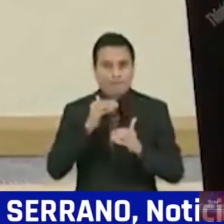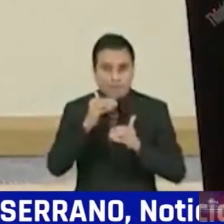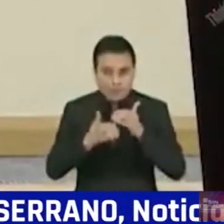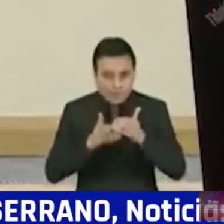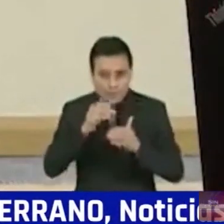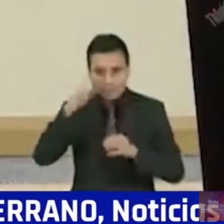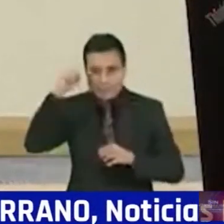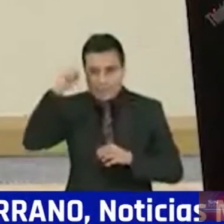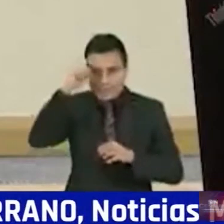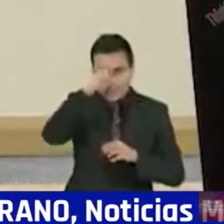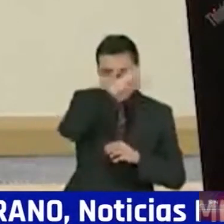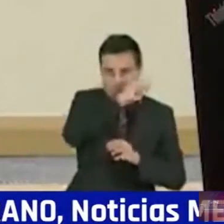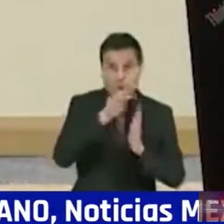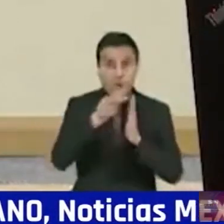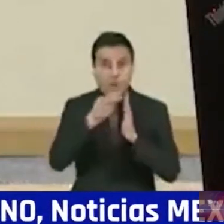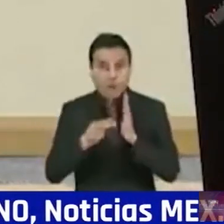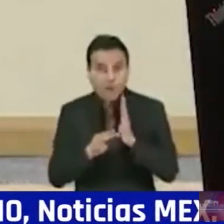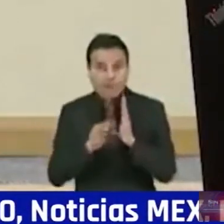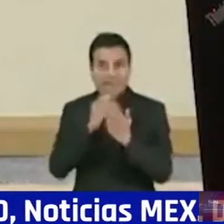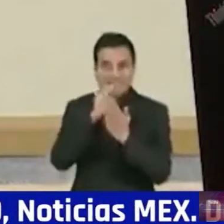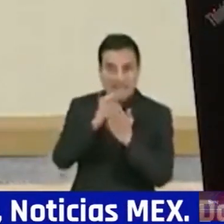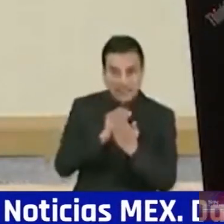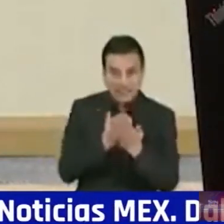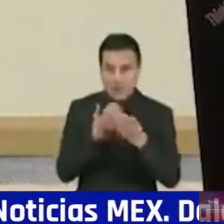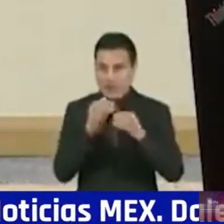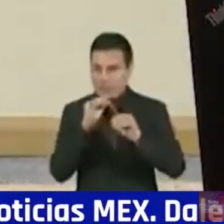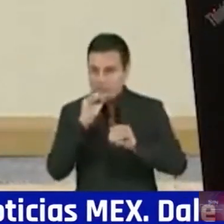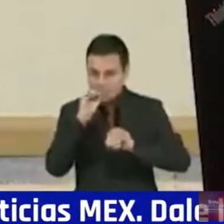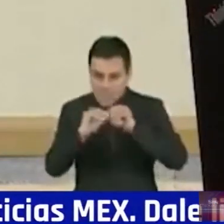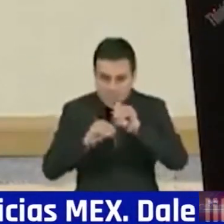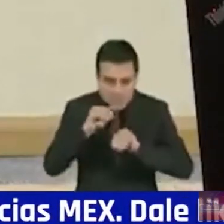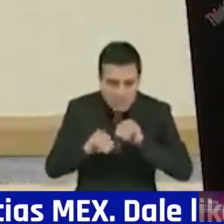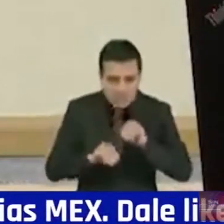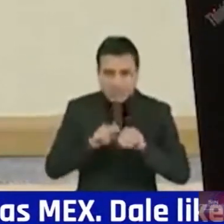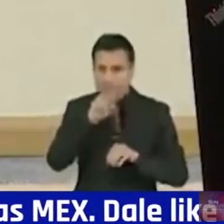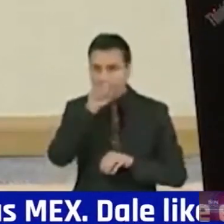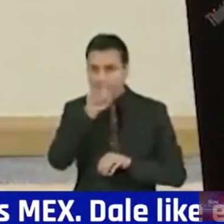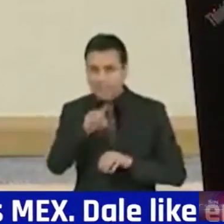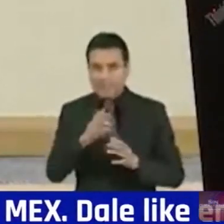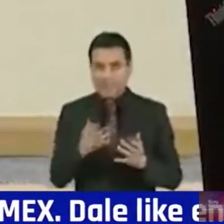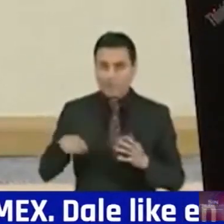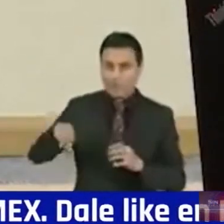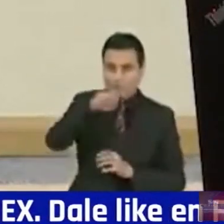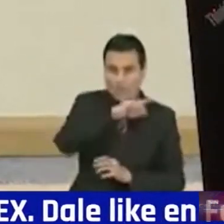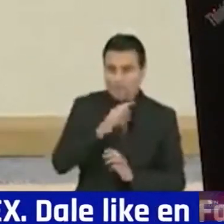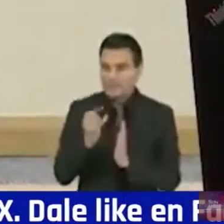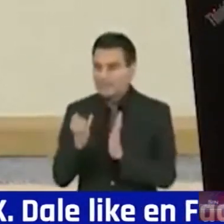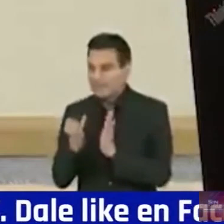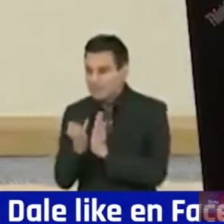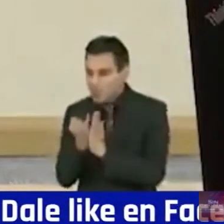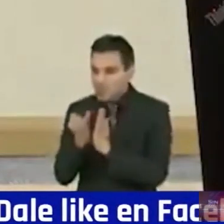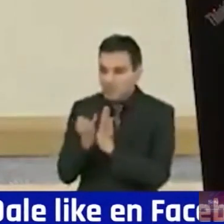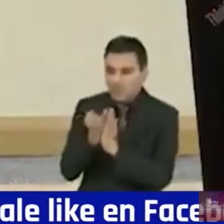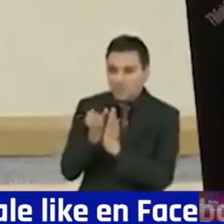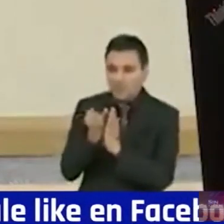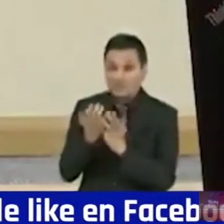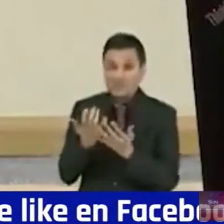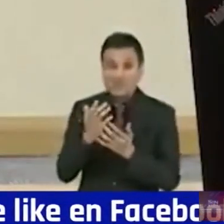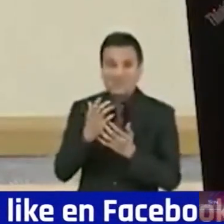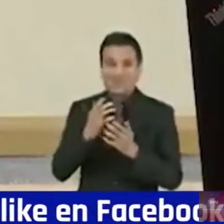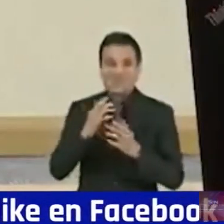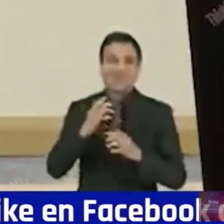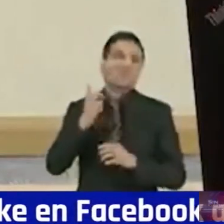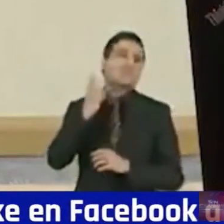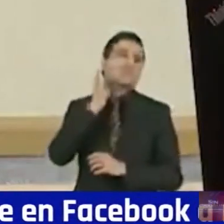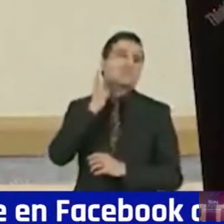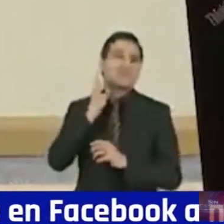de emisión de las normas, lineamientos, en fin, de todas las definiciones que tuvieron que tomarse incluso antes de que el